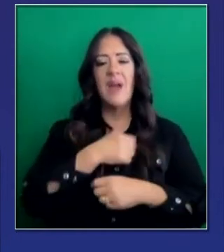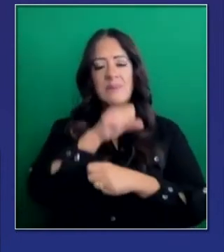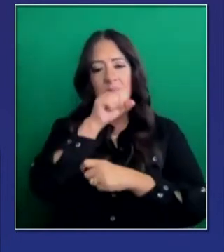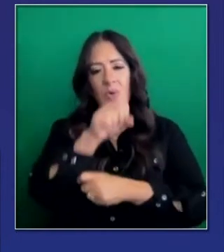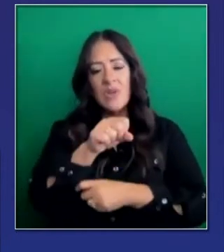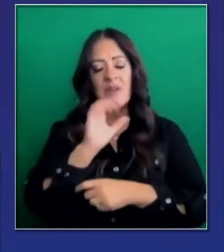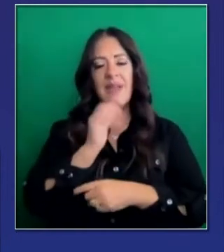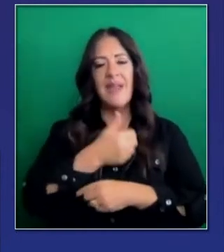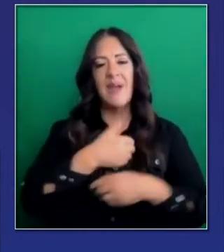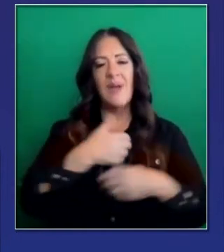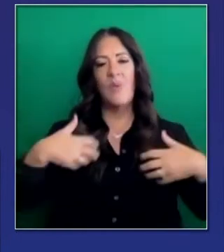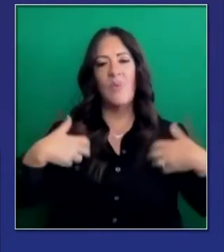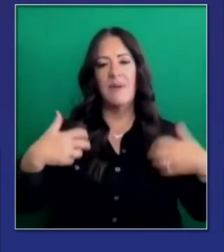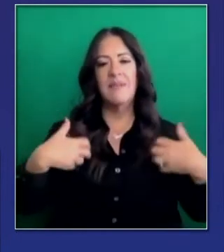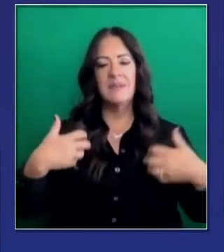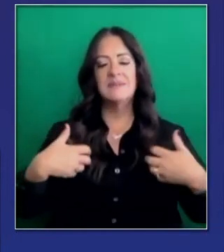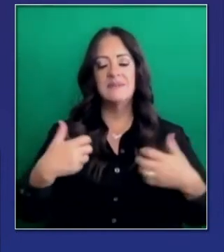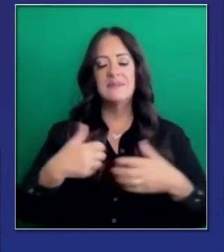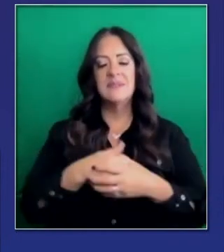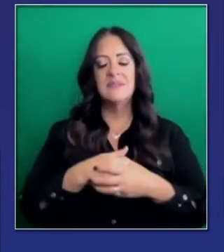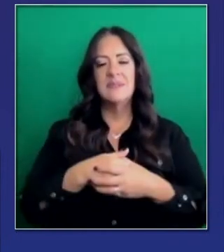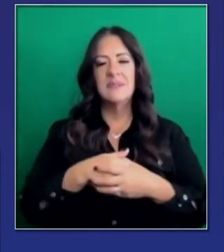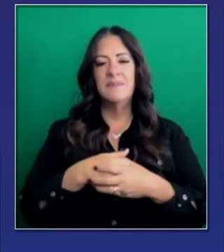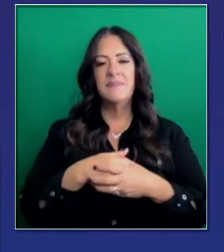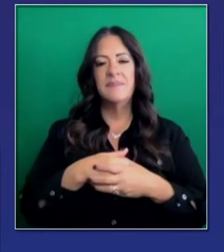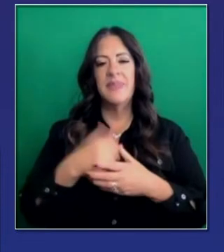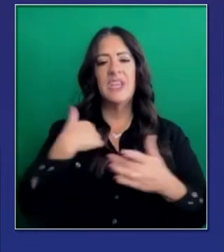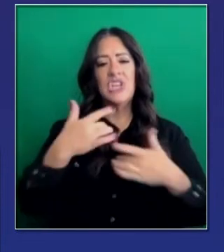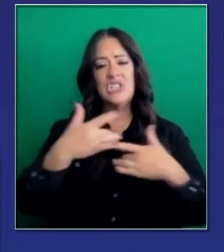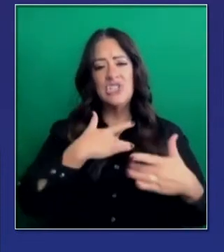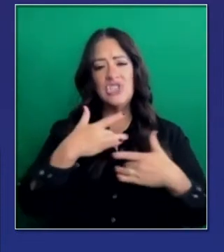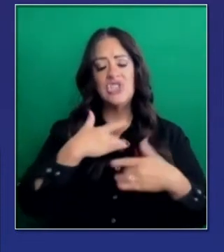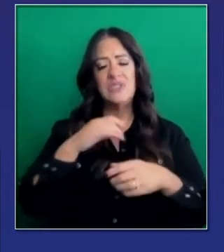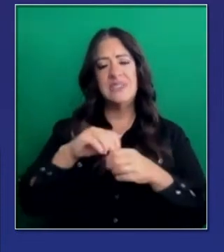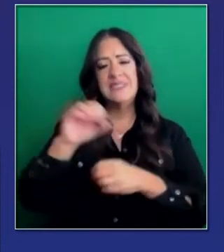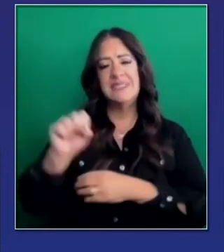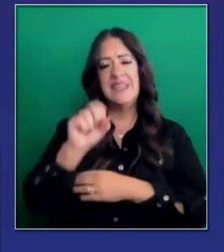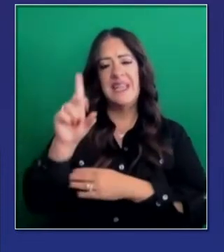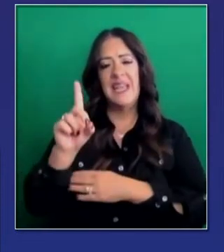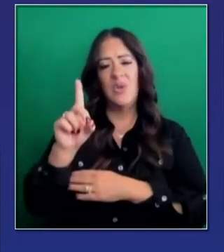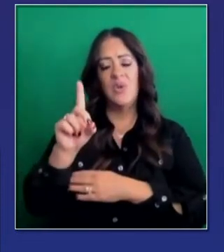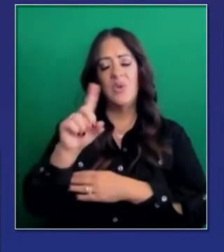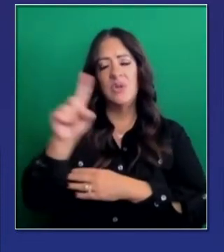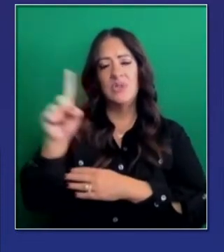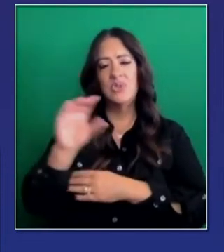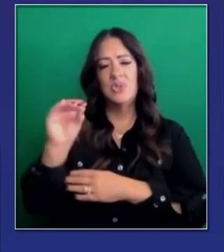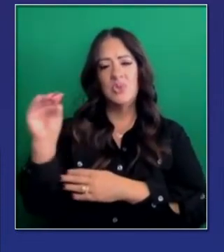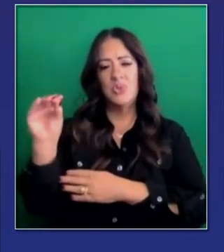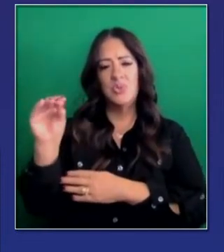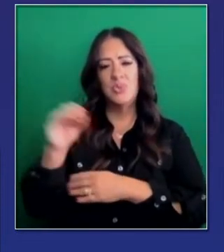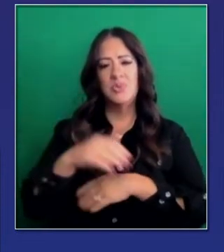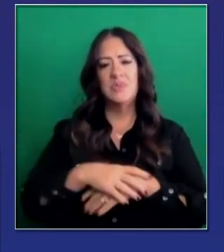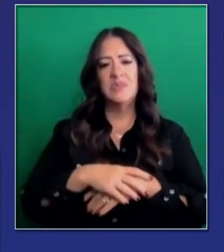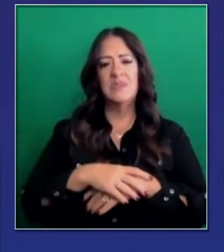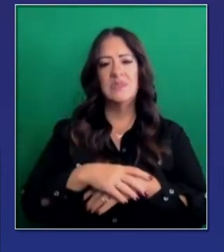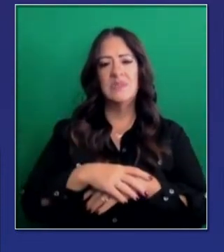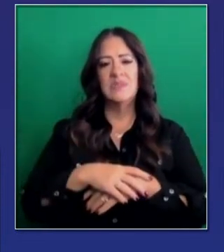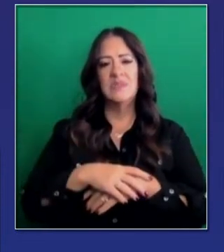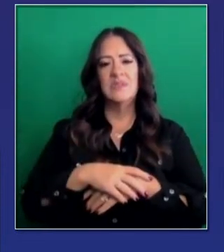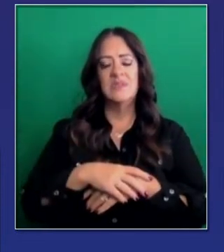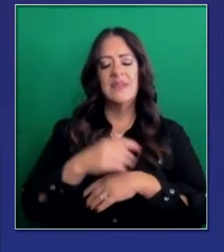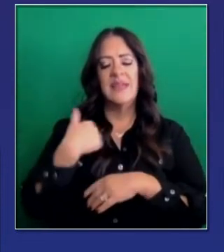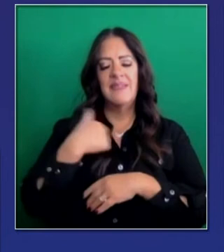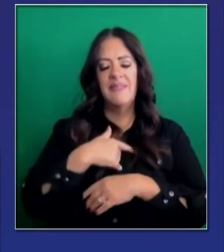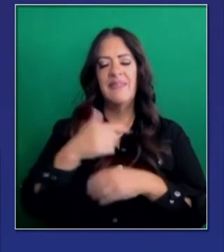amamos a los gorilas nos preocupan obviamente en el zoológico de san diego uno de los mejores y ellos tuvieron formalmente dos pruebas